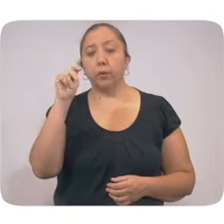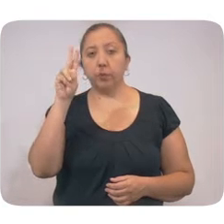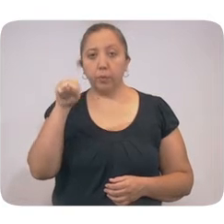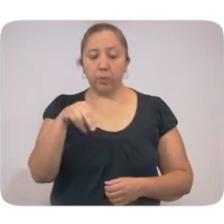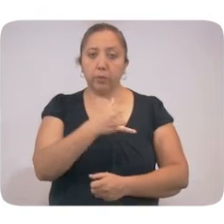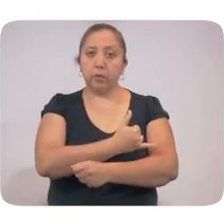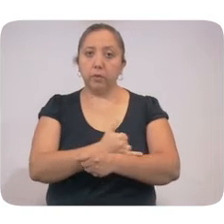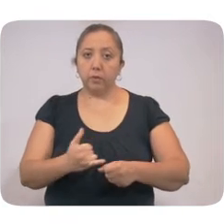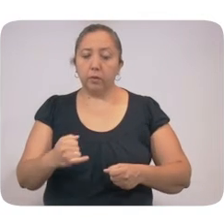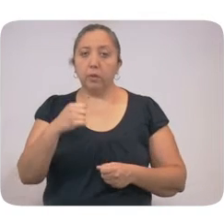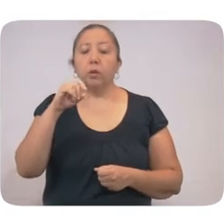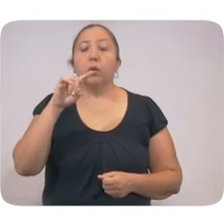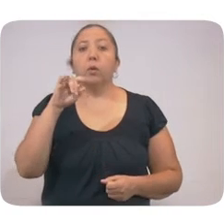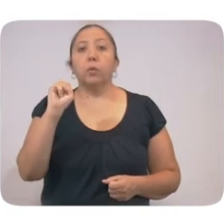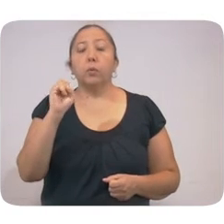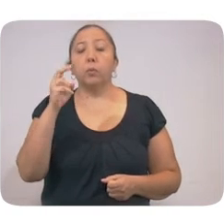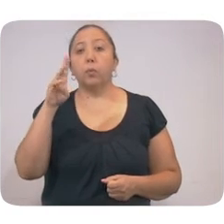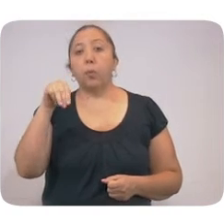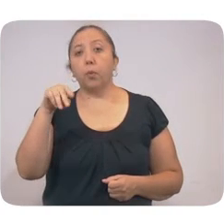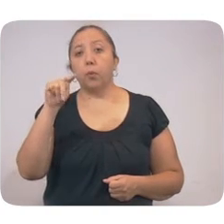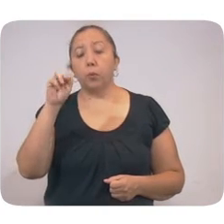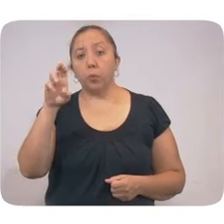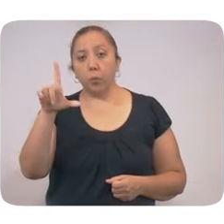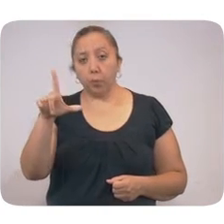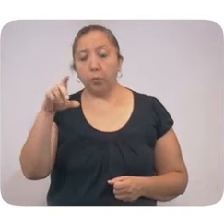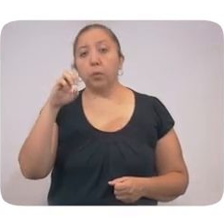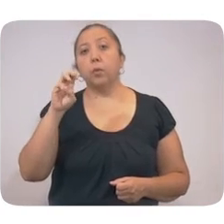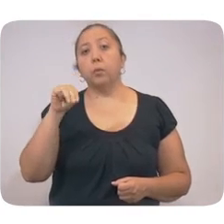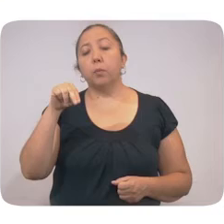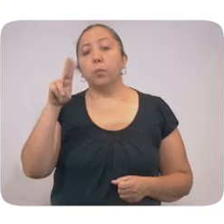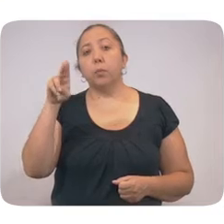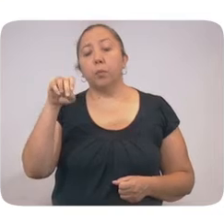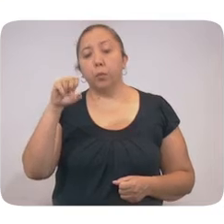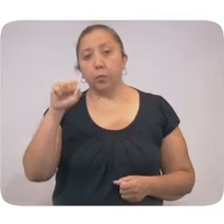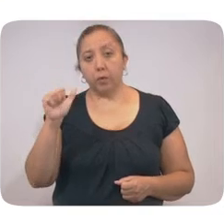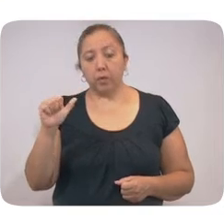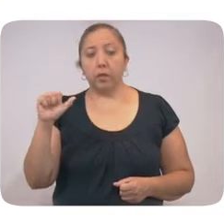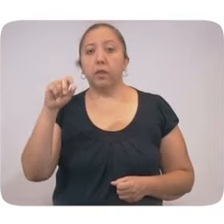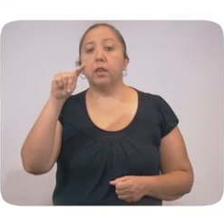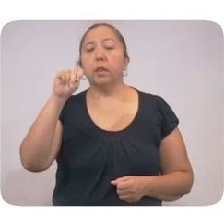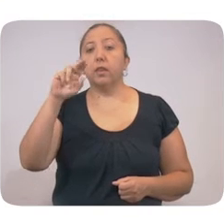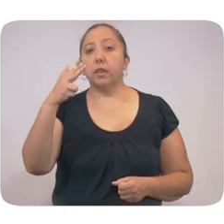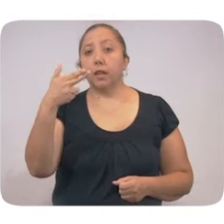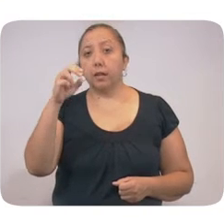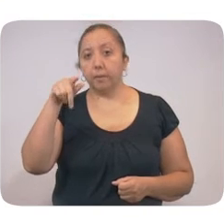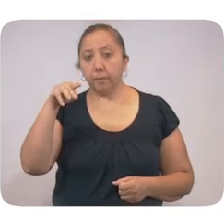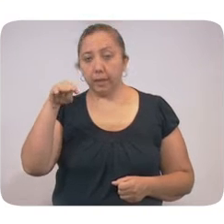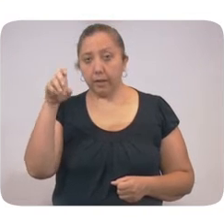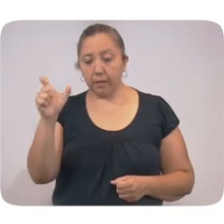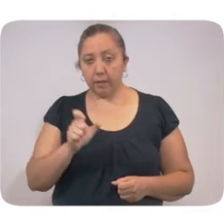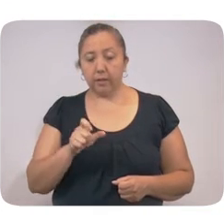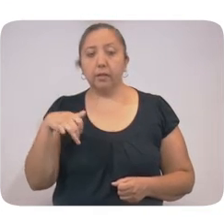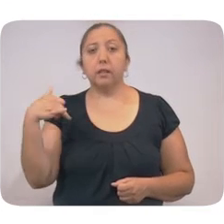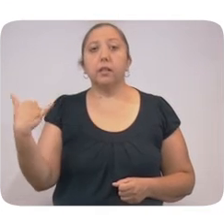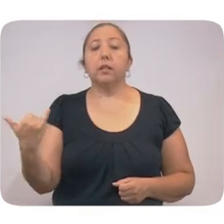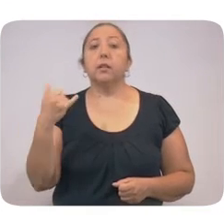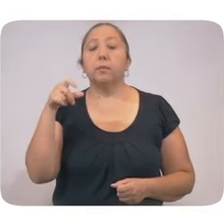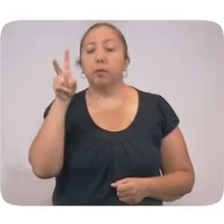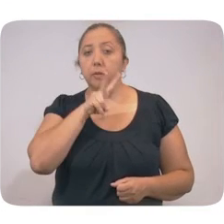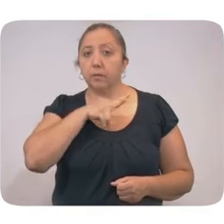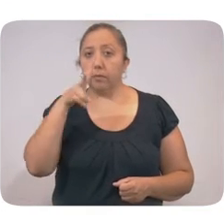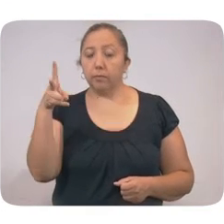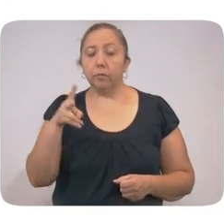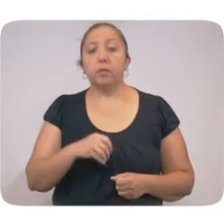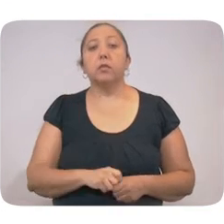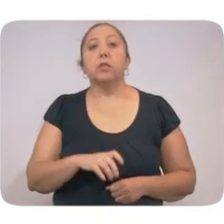Samal, Junucmá, Quinchil, Motul, Muna, Samajil, Tamec, Tecash, Tetis y Valladolid.